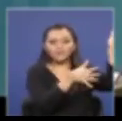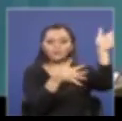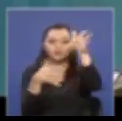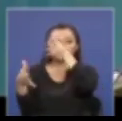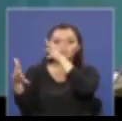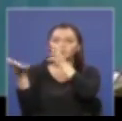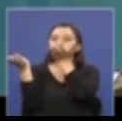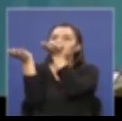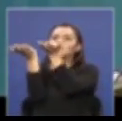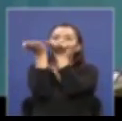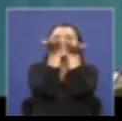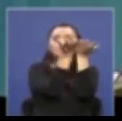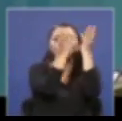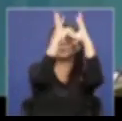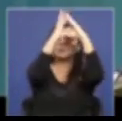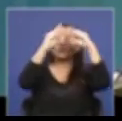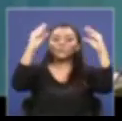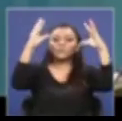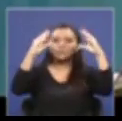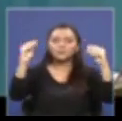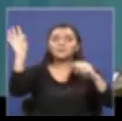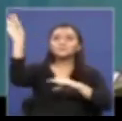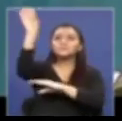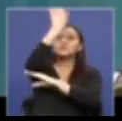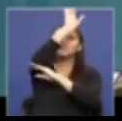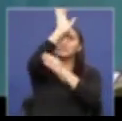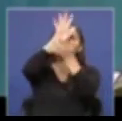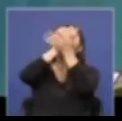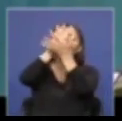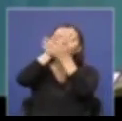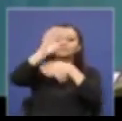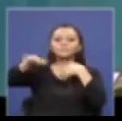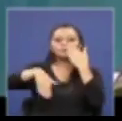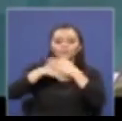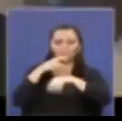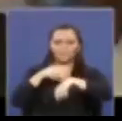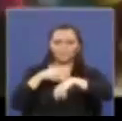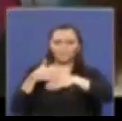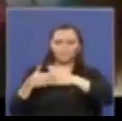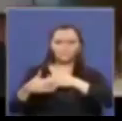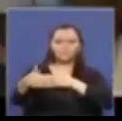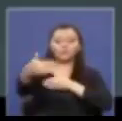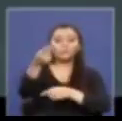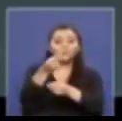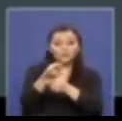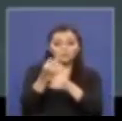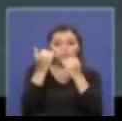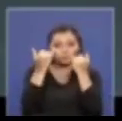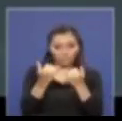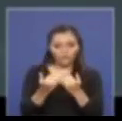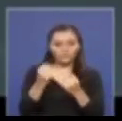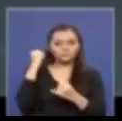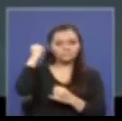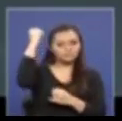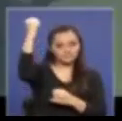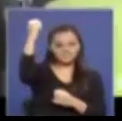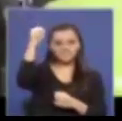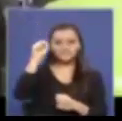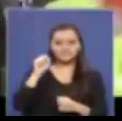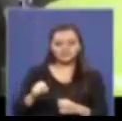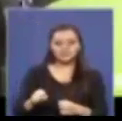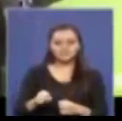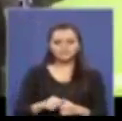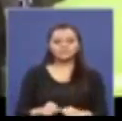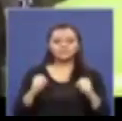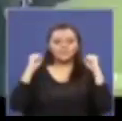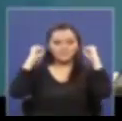por el aire, la nube, el cielo sereno y todo tiempo. Por todos ellos vamos a vencer, compañeros.